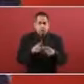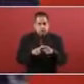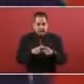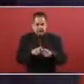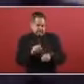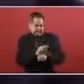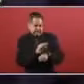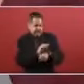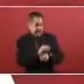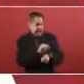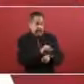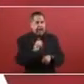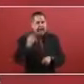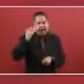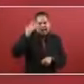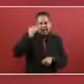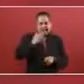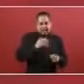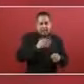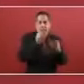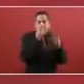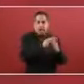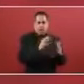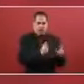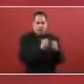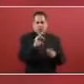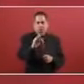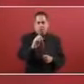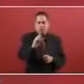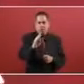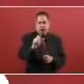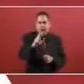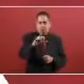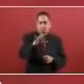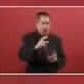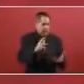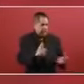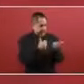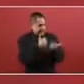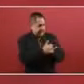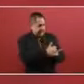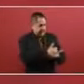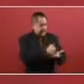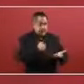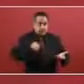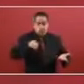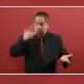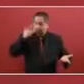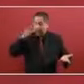bancos con el FOBAPROA, se fueron a trabajar